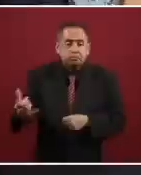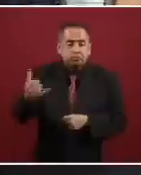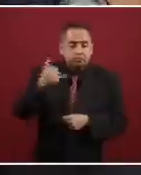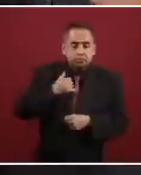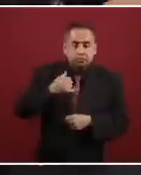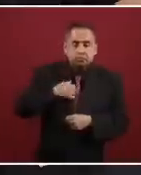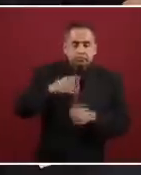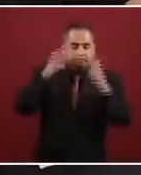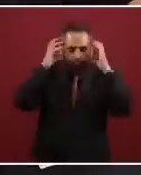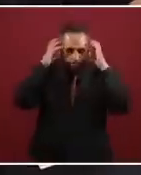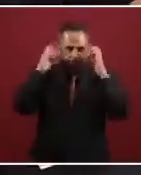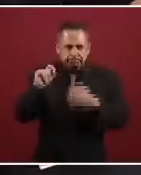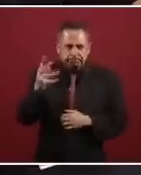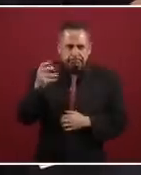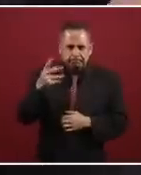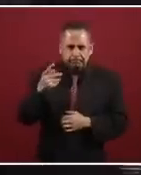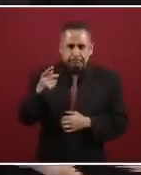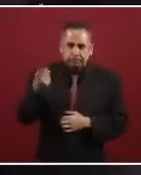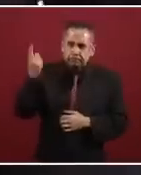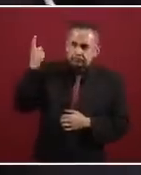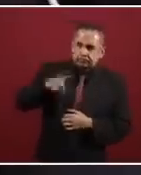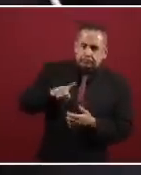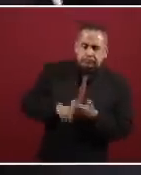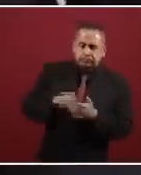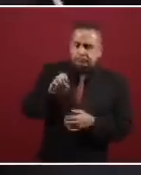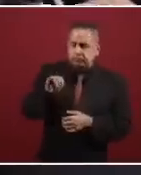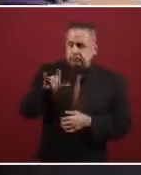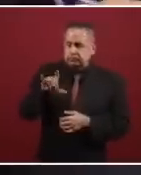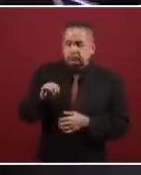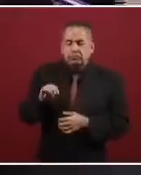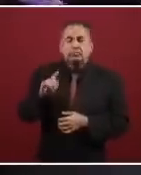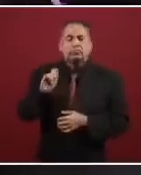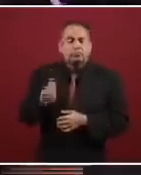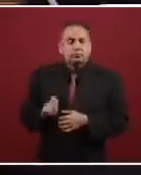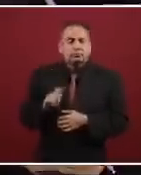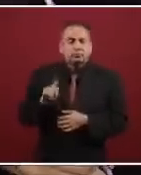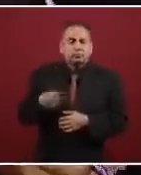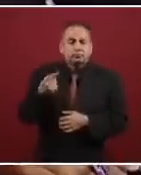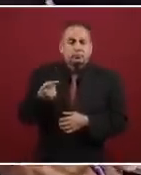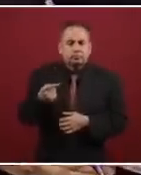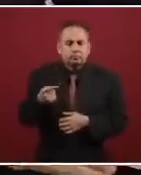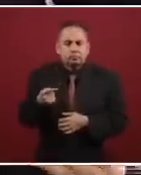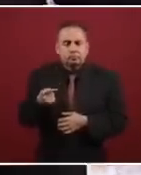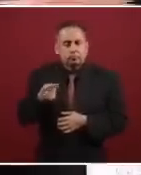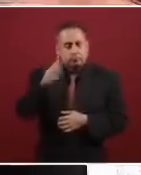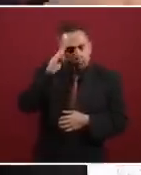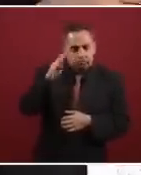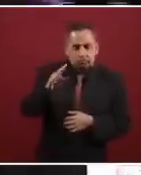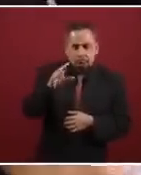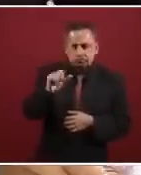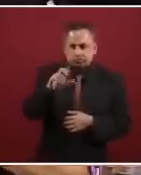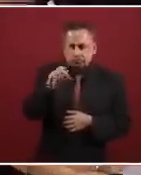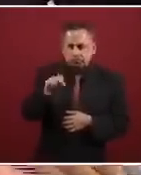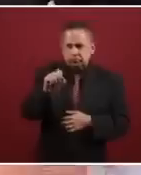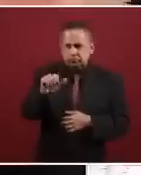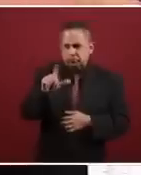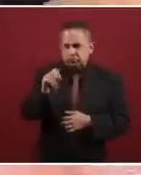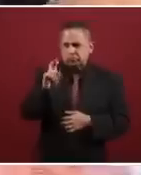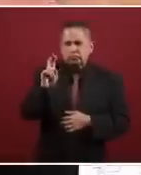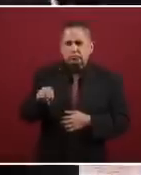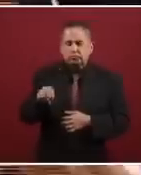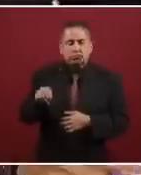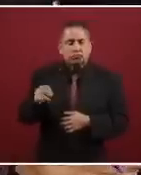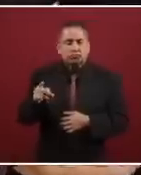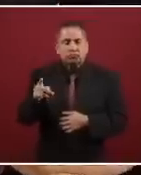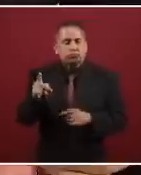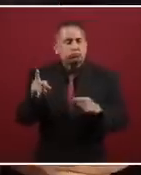Jacobo Zabludowski que la instrucción de Emilio Azcárraga era que el señor Carlos Salomón, tabasqueño, iba a